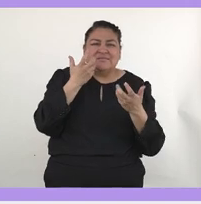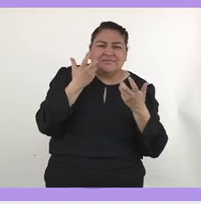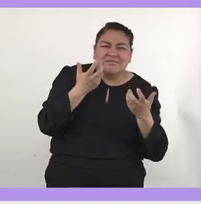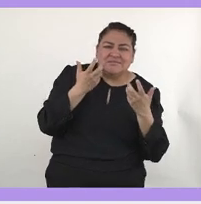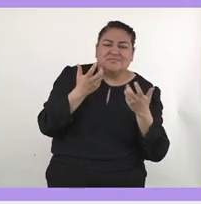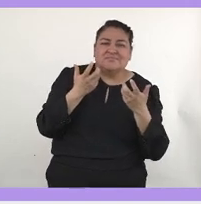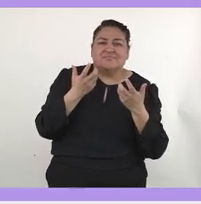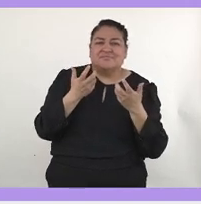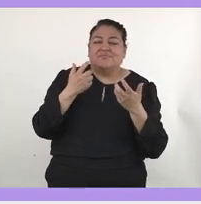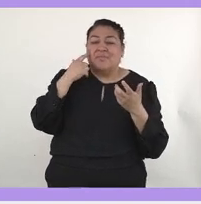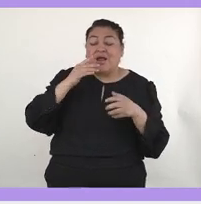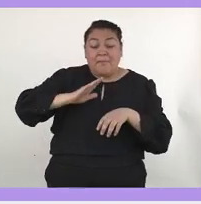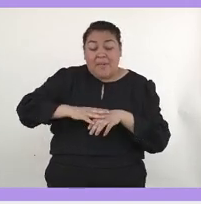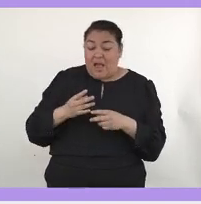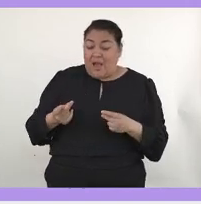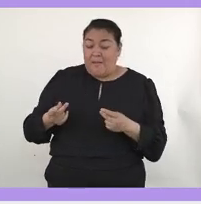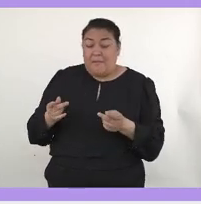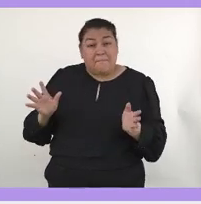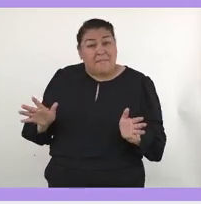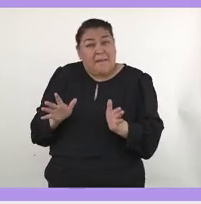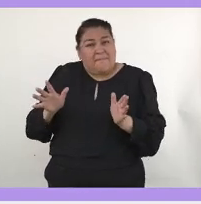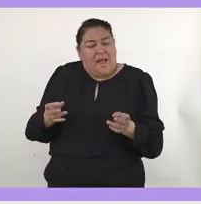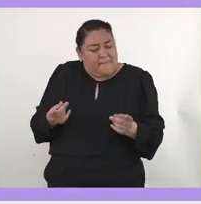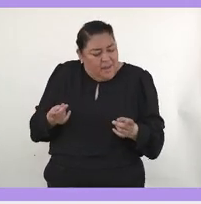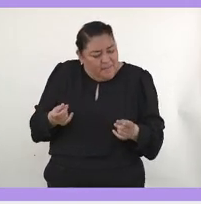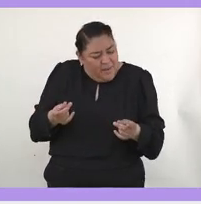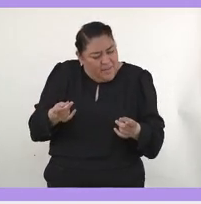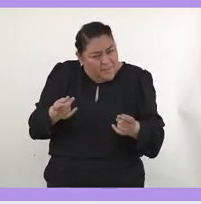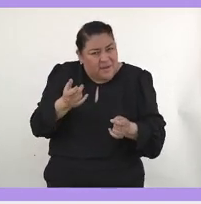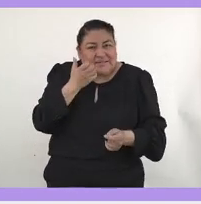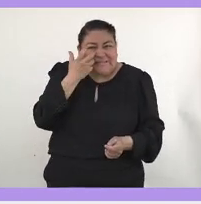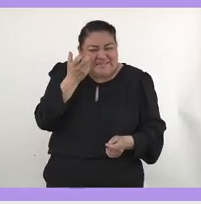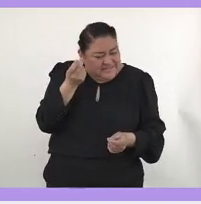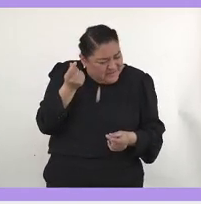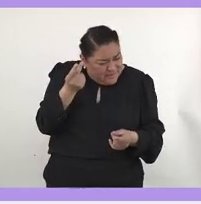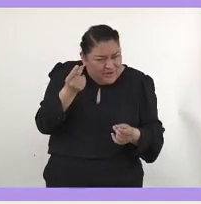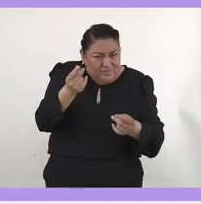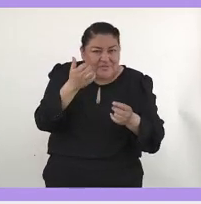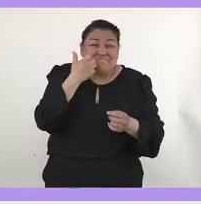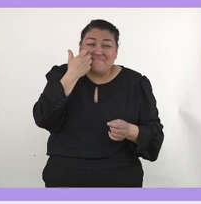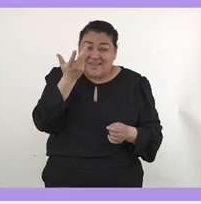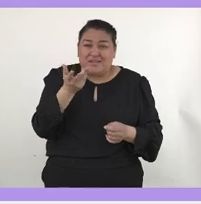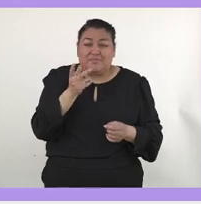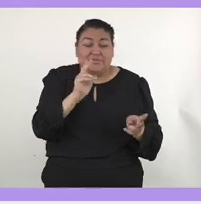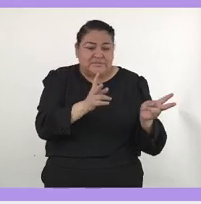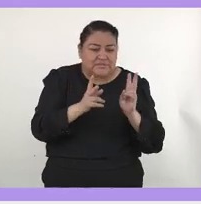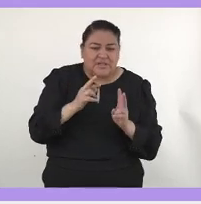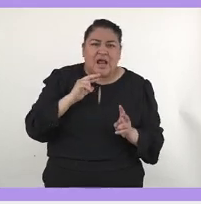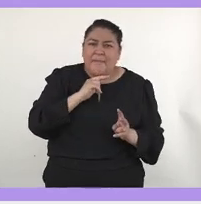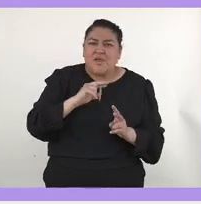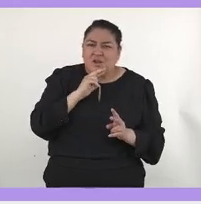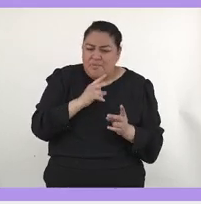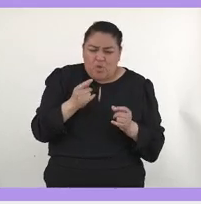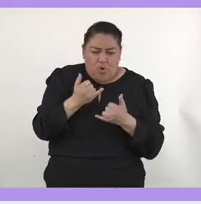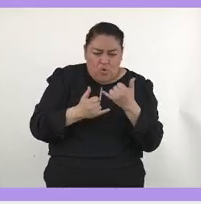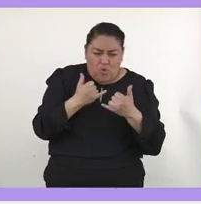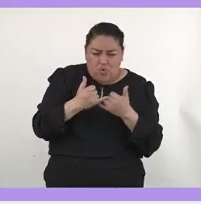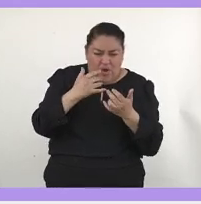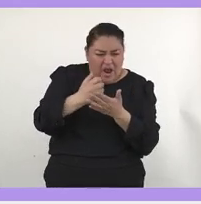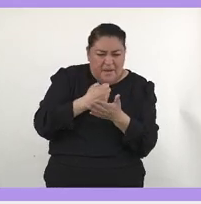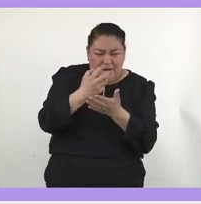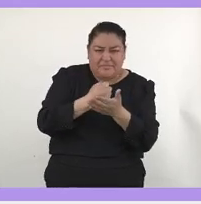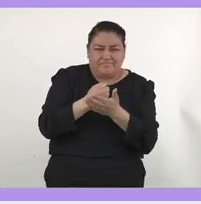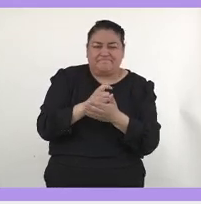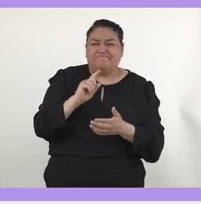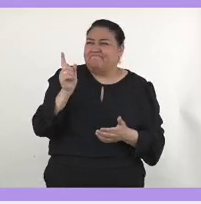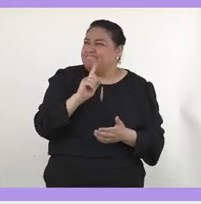hace que queramos apresurar el futuro y que entonces queramos en muchos espacios de conversación resultados rápidos cuando la realidad es